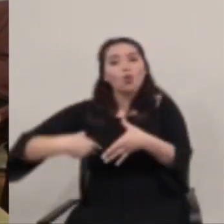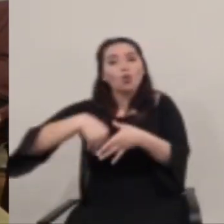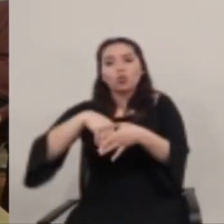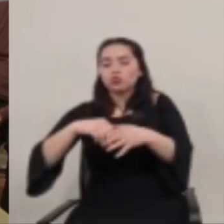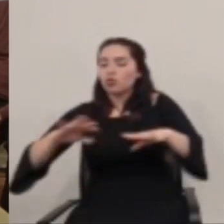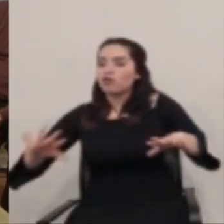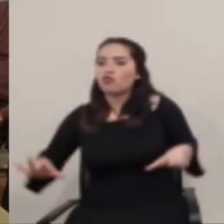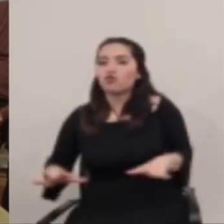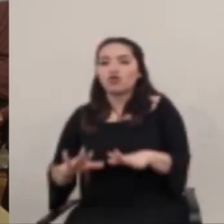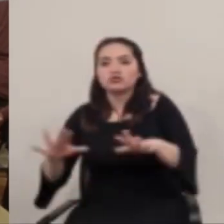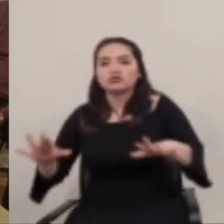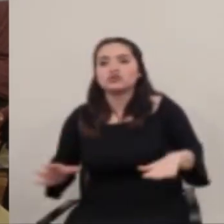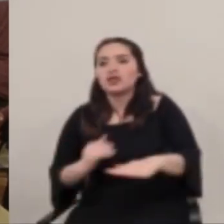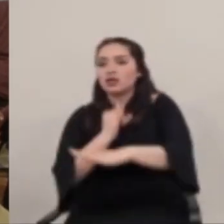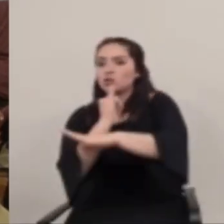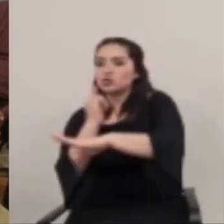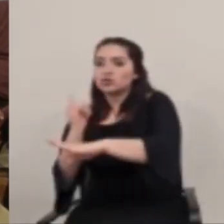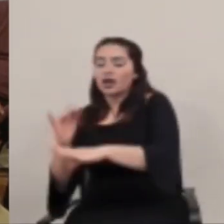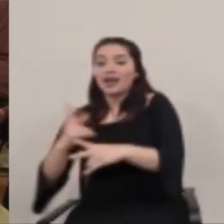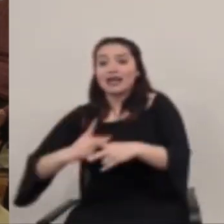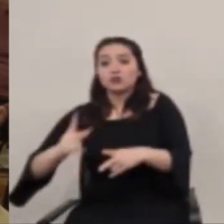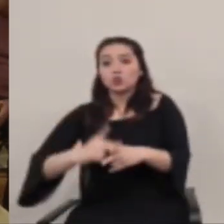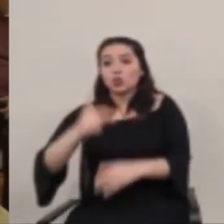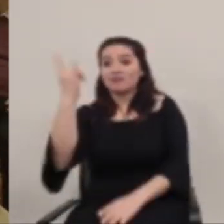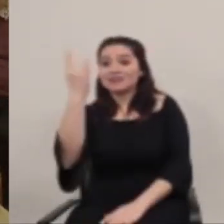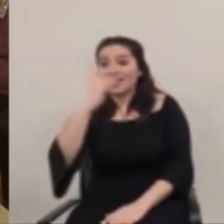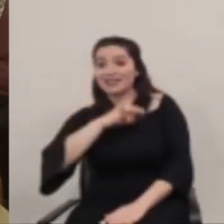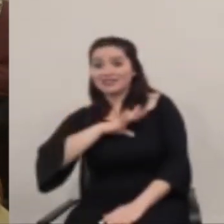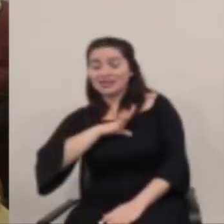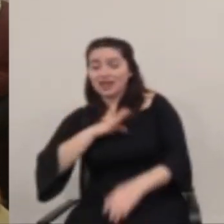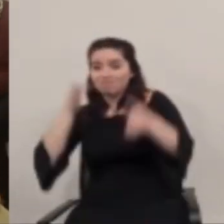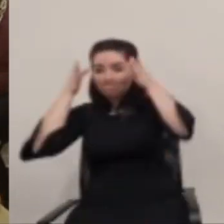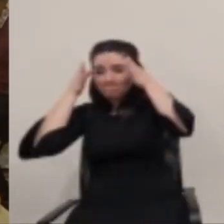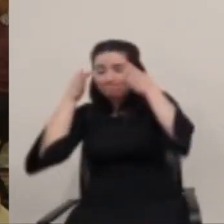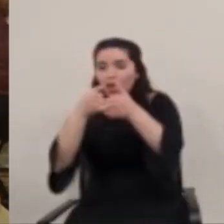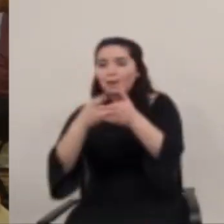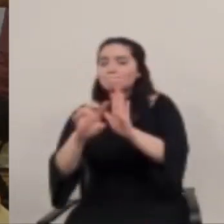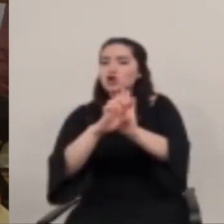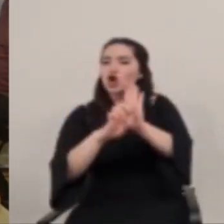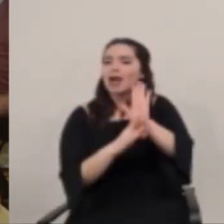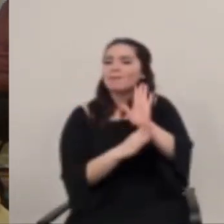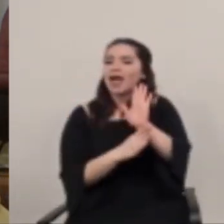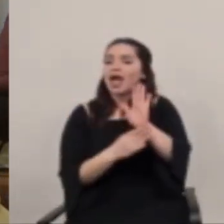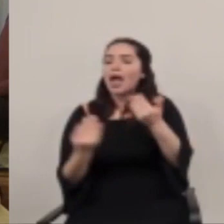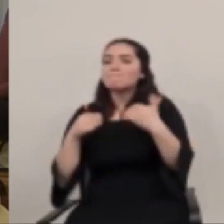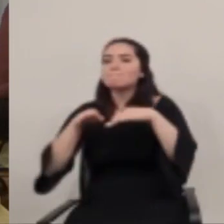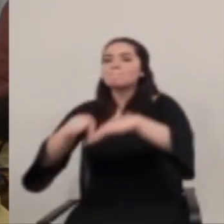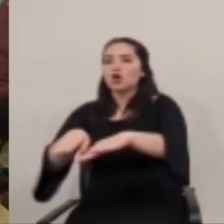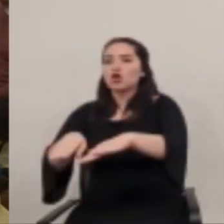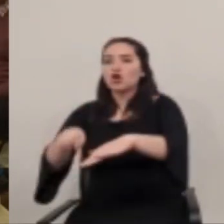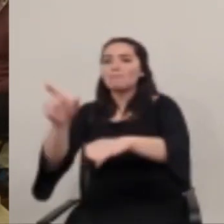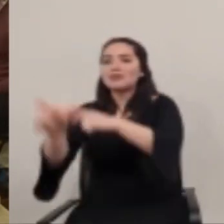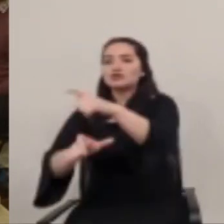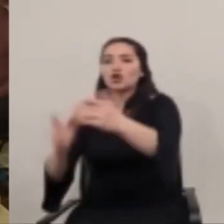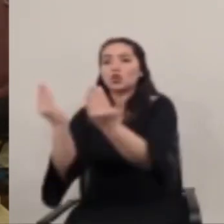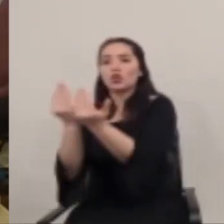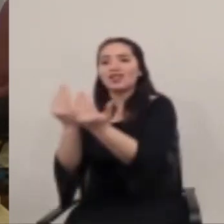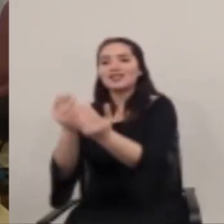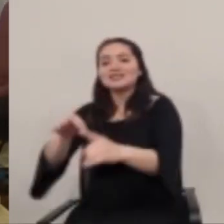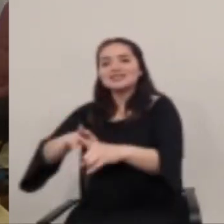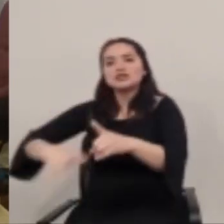institucionales realizados por la Universidad de Chile a través del Programa de Apoyo a Estudiantes en Situación de Discapacidad del año